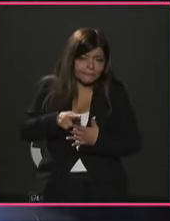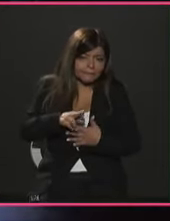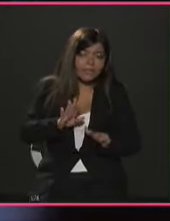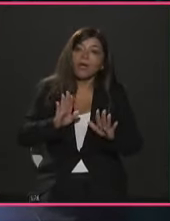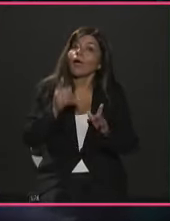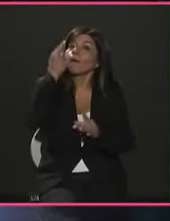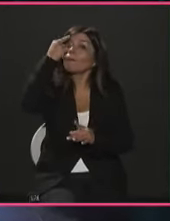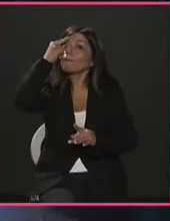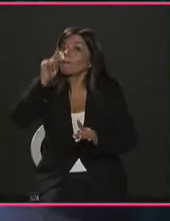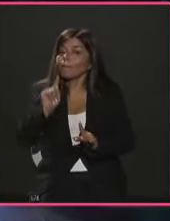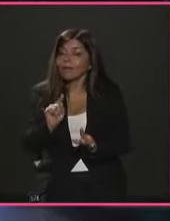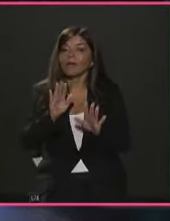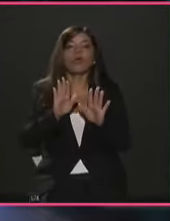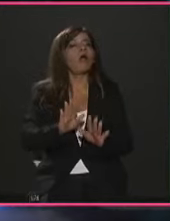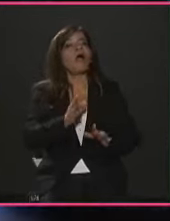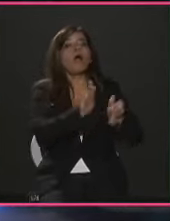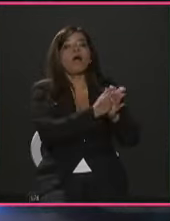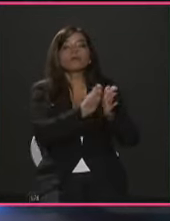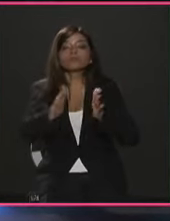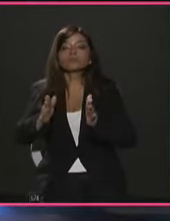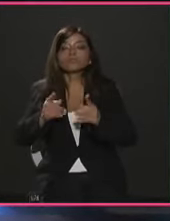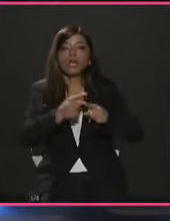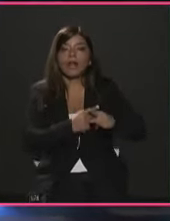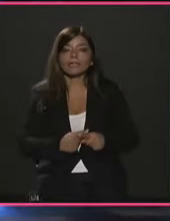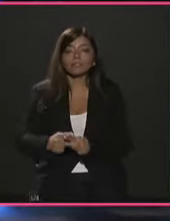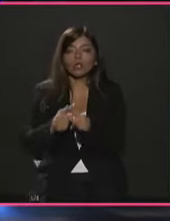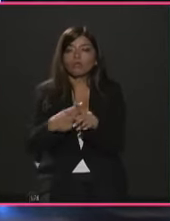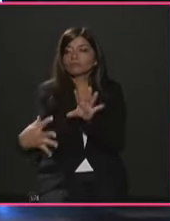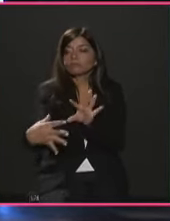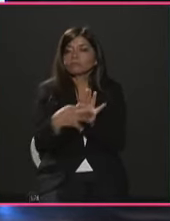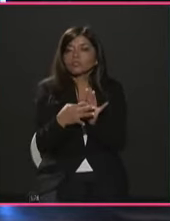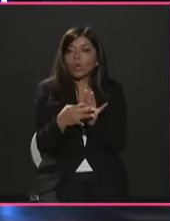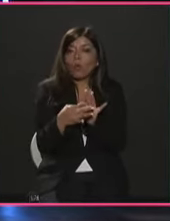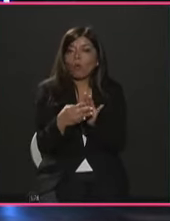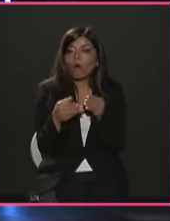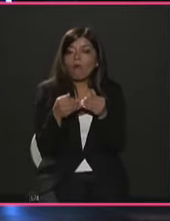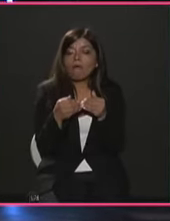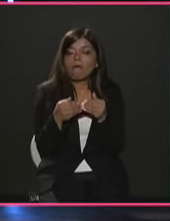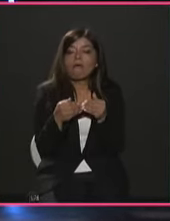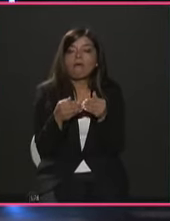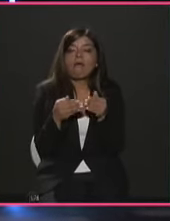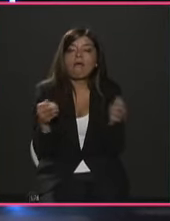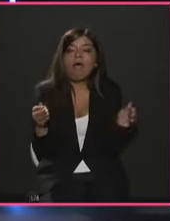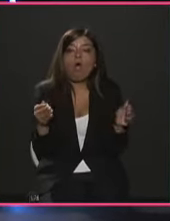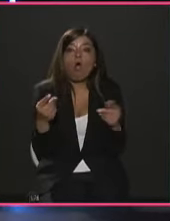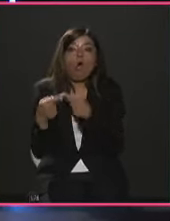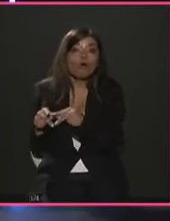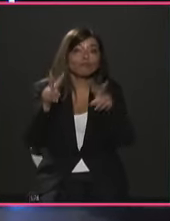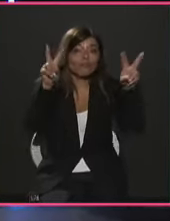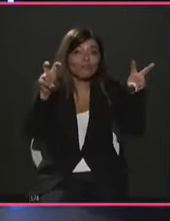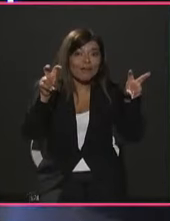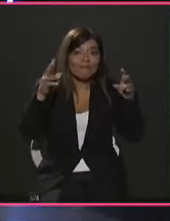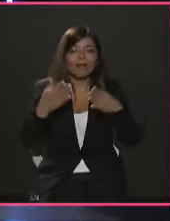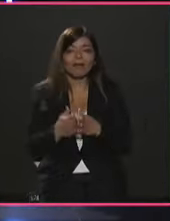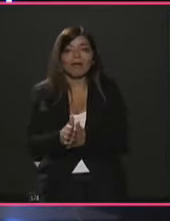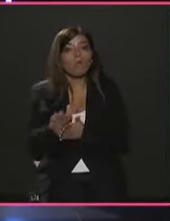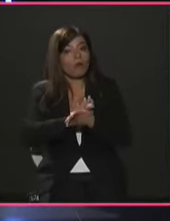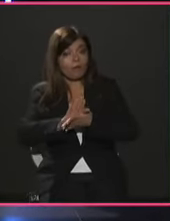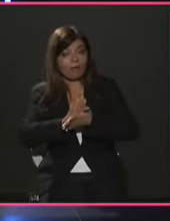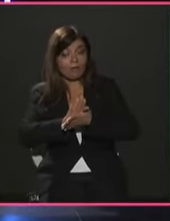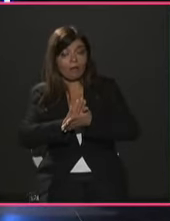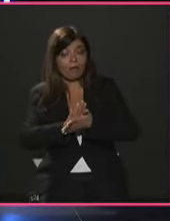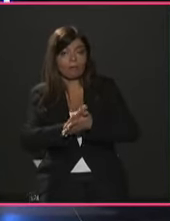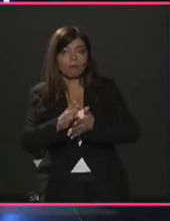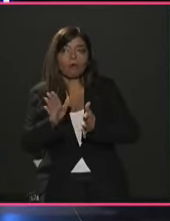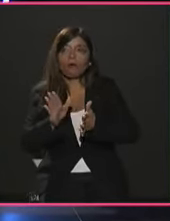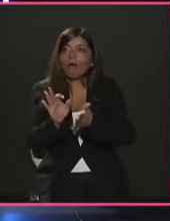embargo Hay momentos en que la sociedad se une para dar paso a otras agendas fue el caso